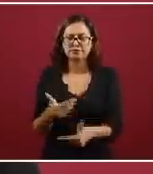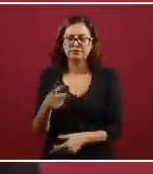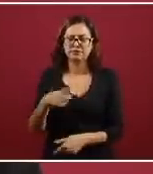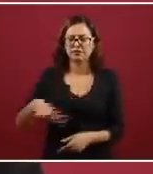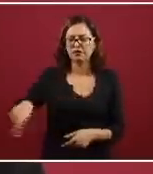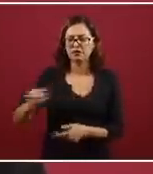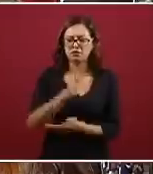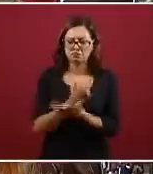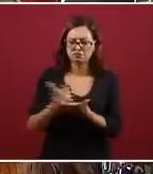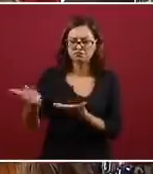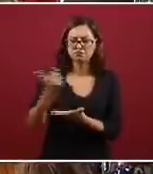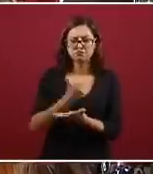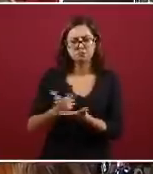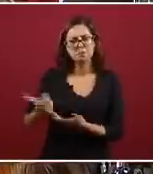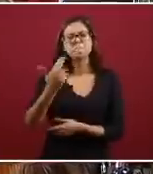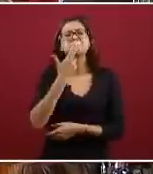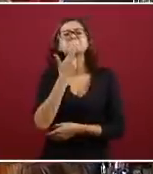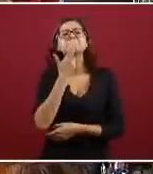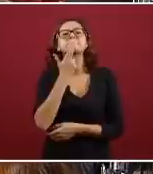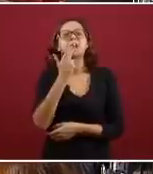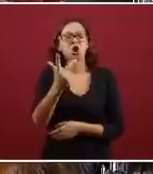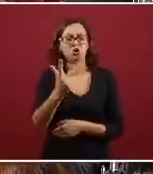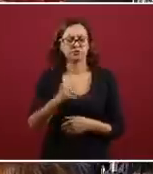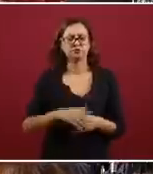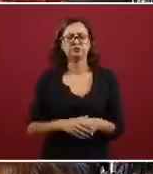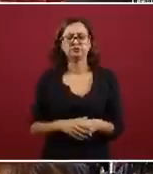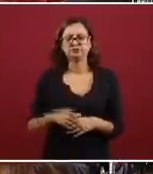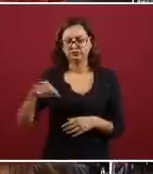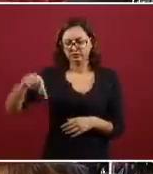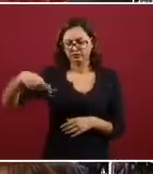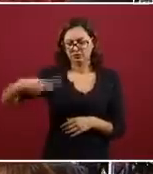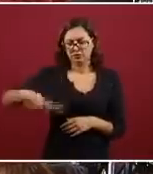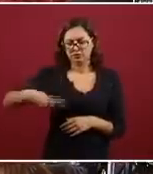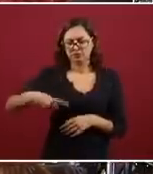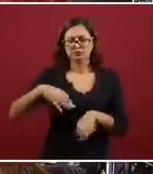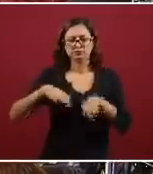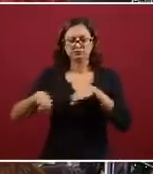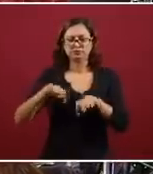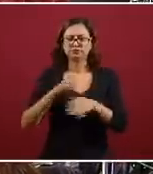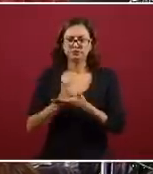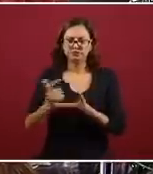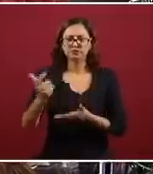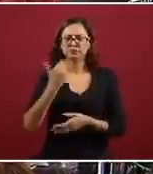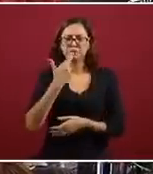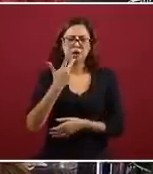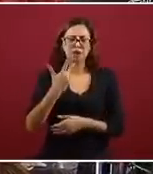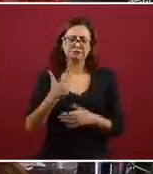salarios en México a los trabajadores. En fin,